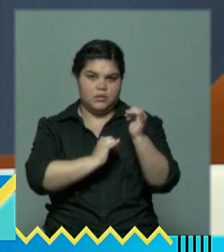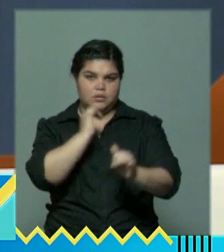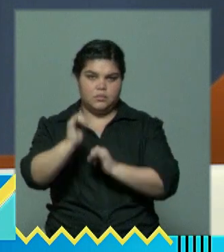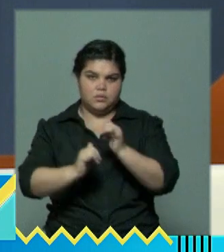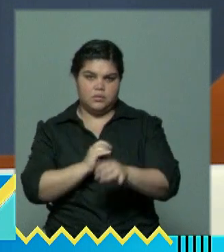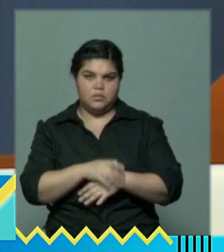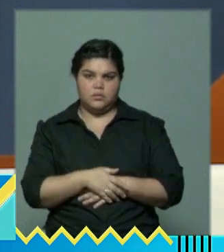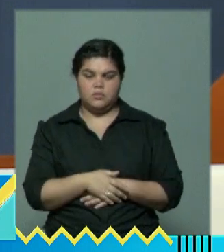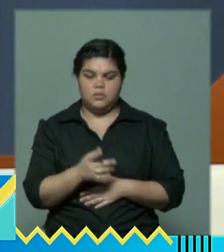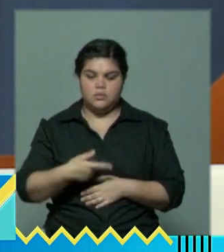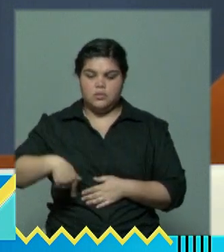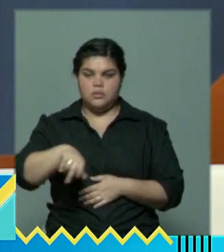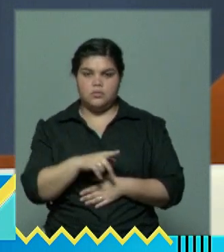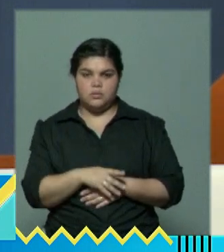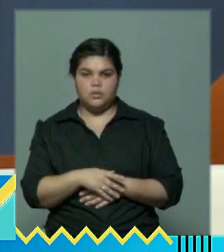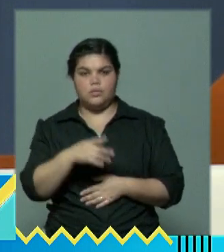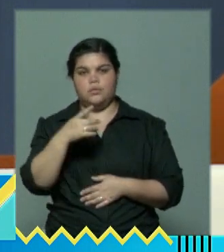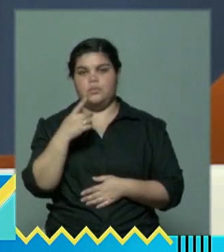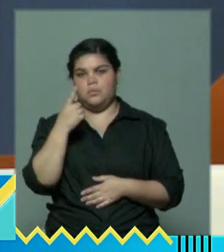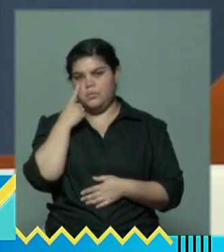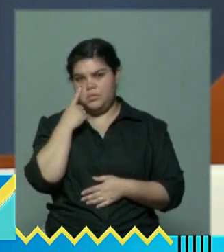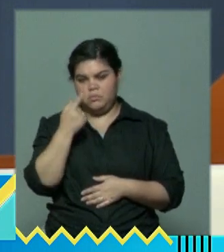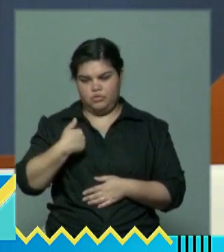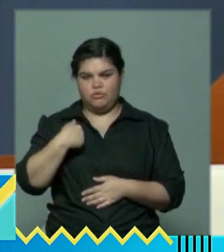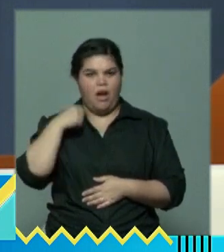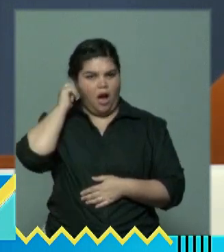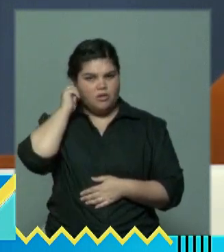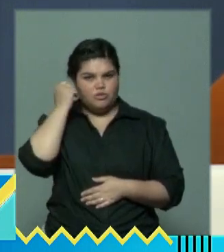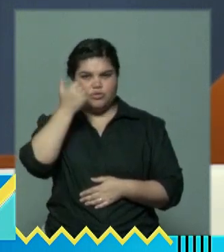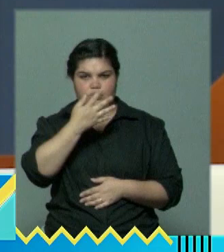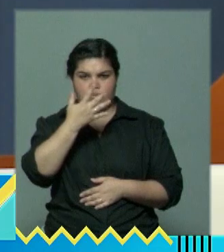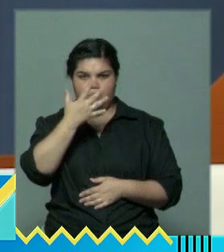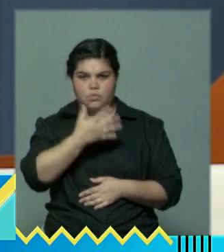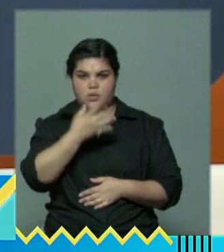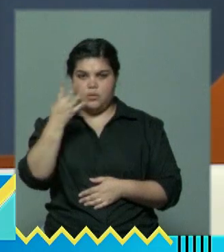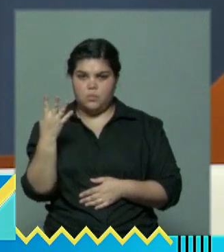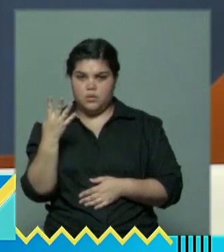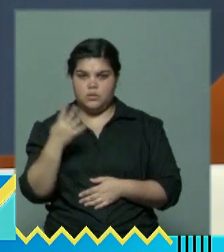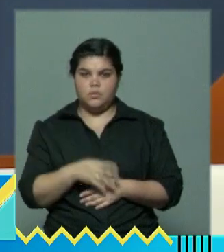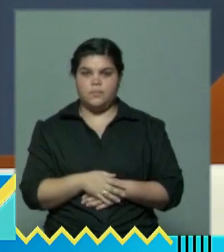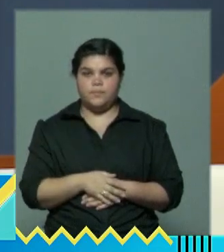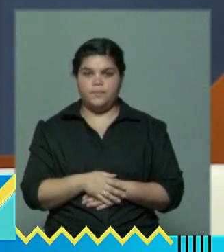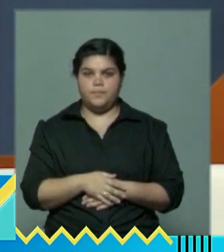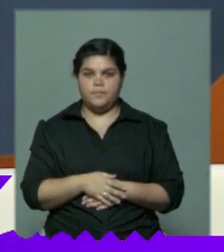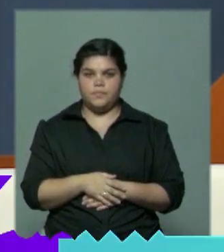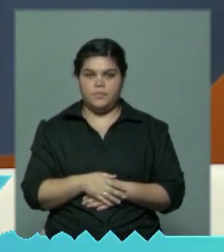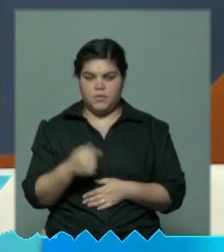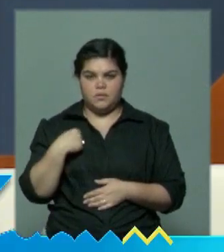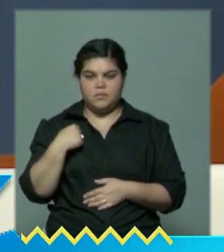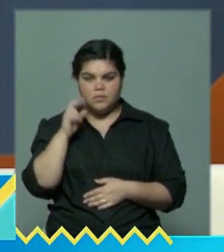nosotros vivimos, yo tengo 54 años, veo que vos tenés contribuyentes que pagaban